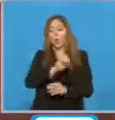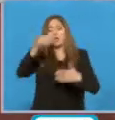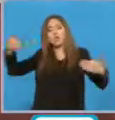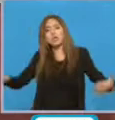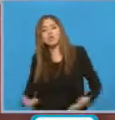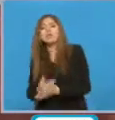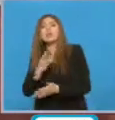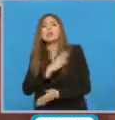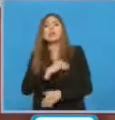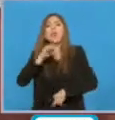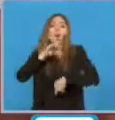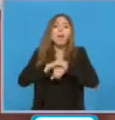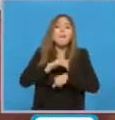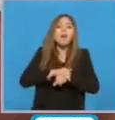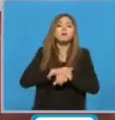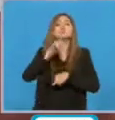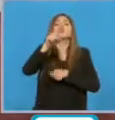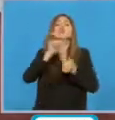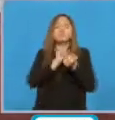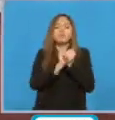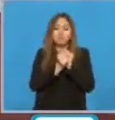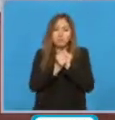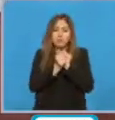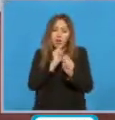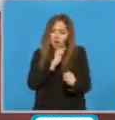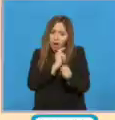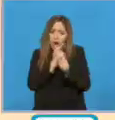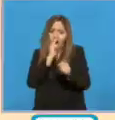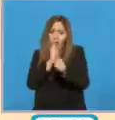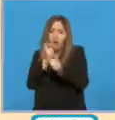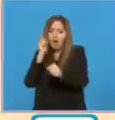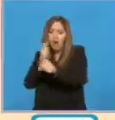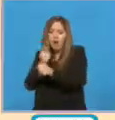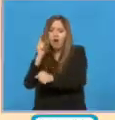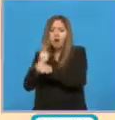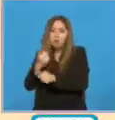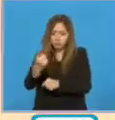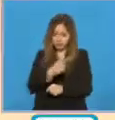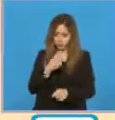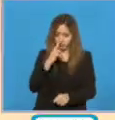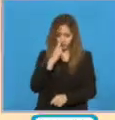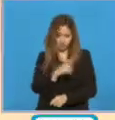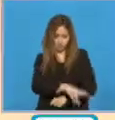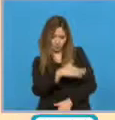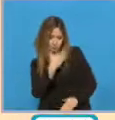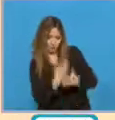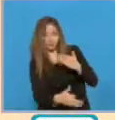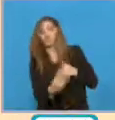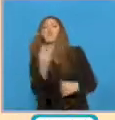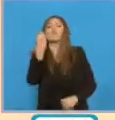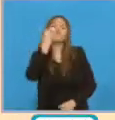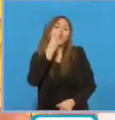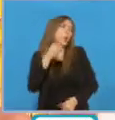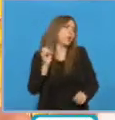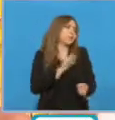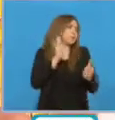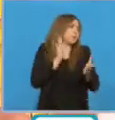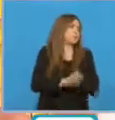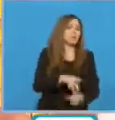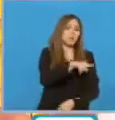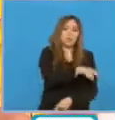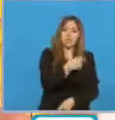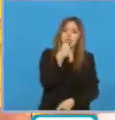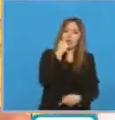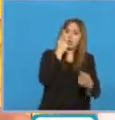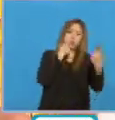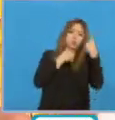alguien, entonces sí, te vuelves muy objetiva, ¿no? Y entonces dices, ¿viste que no saludó? Ay, no, de todo llora.